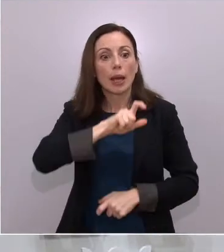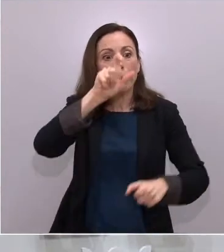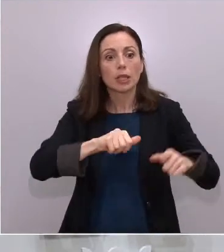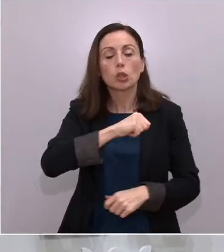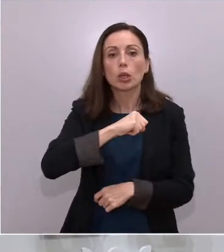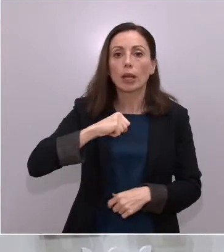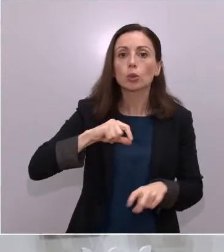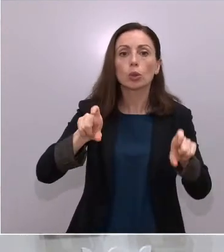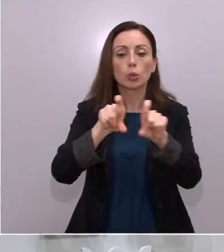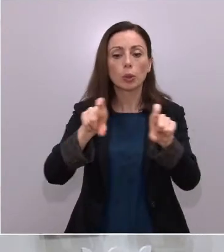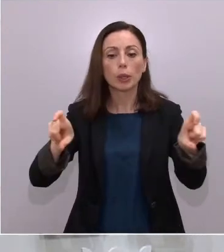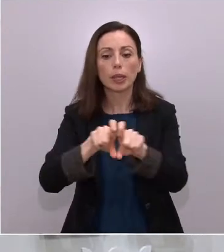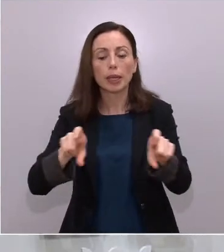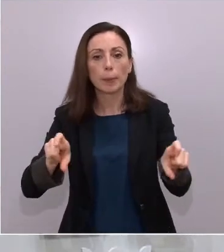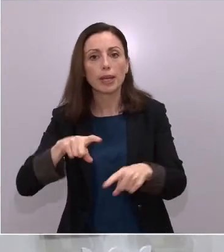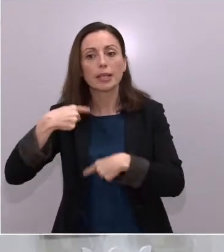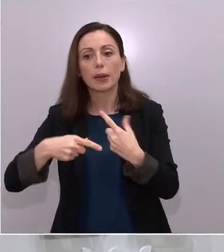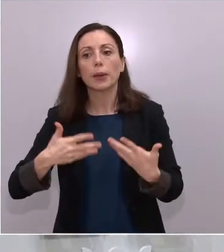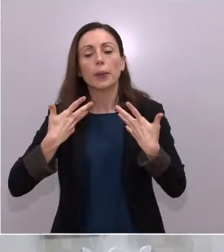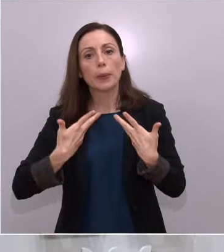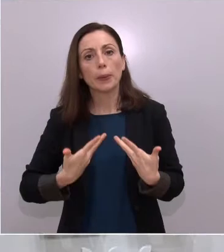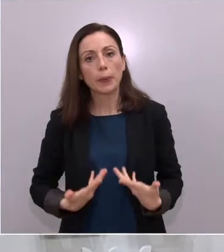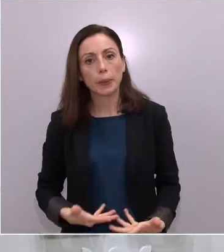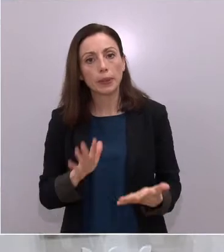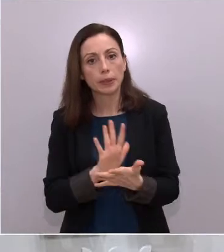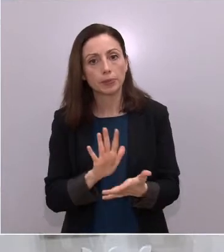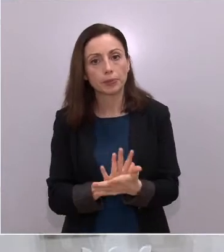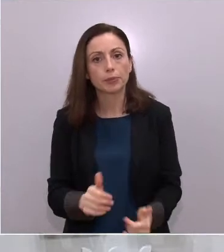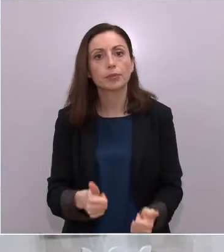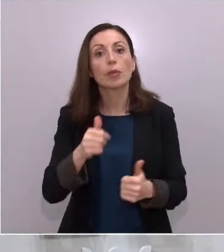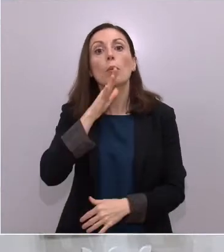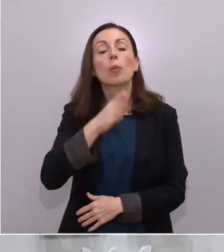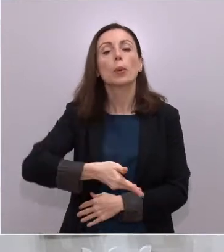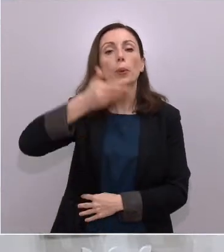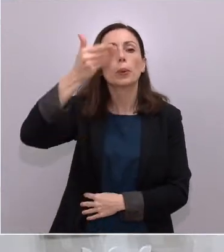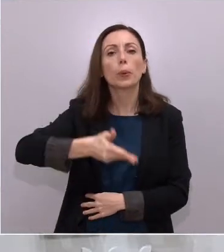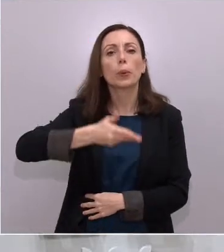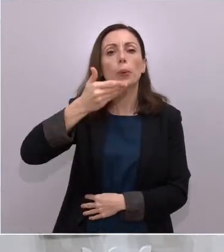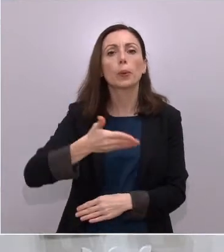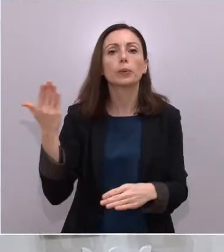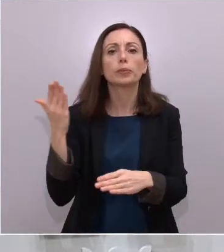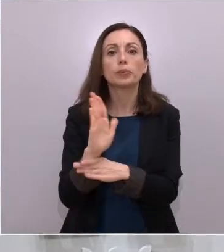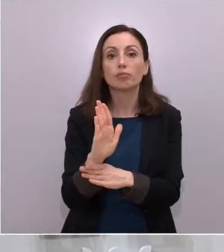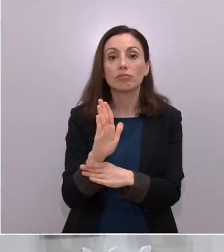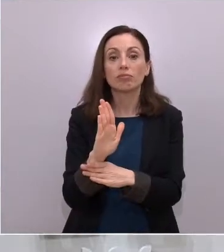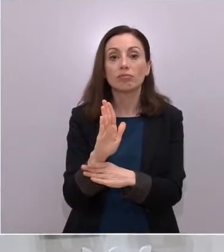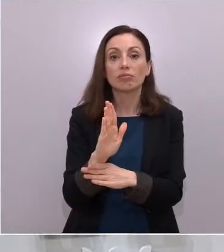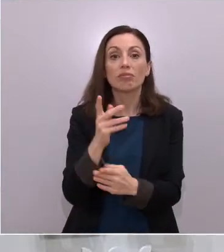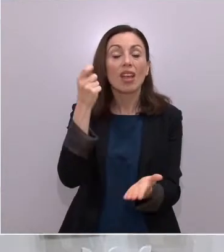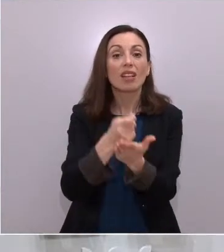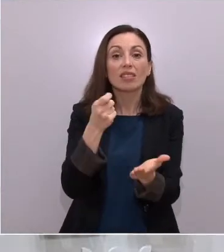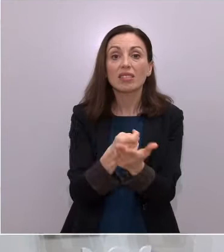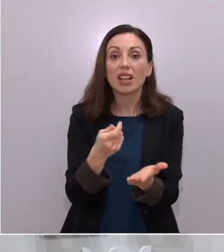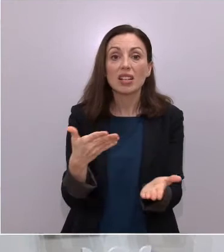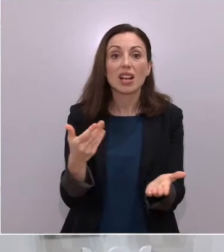autónomos, a empresas y a familias. Por ello, sería imprescindible plantear la exención de todas aquellas tasas y de